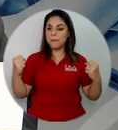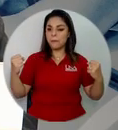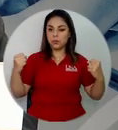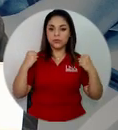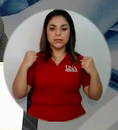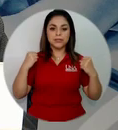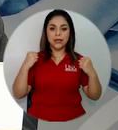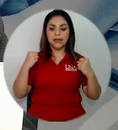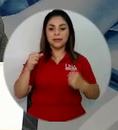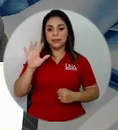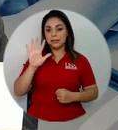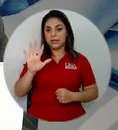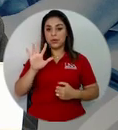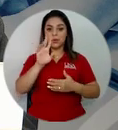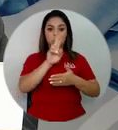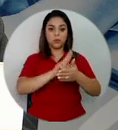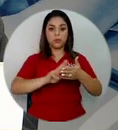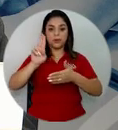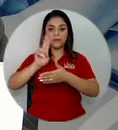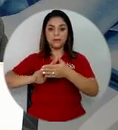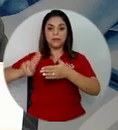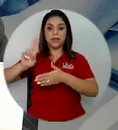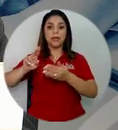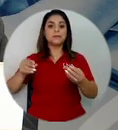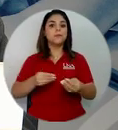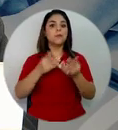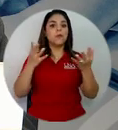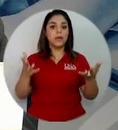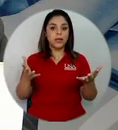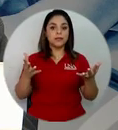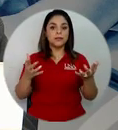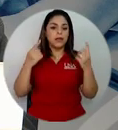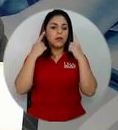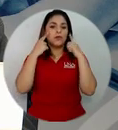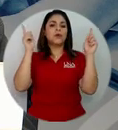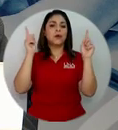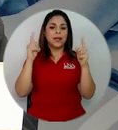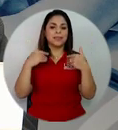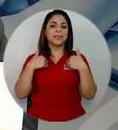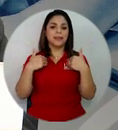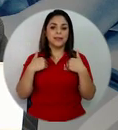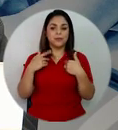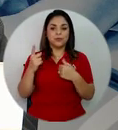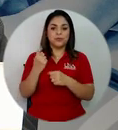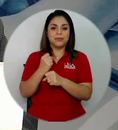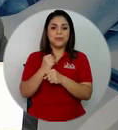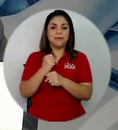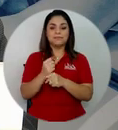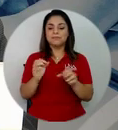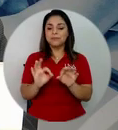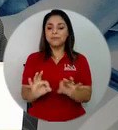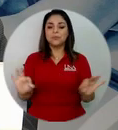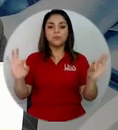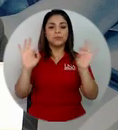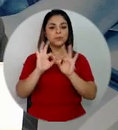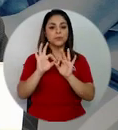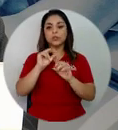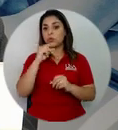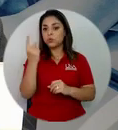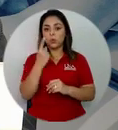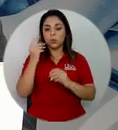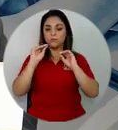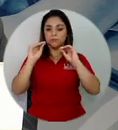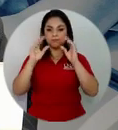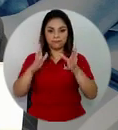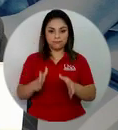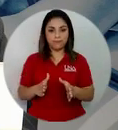Porque el potencial que tienen las 5 universidades públicas da para realizar un trabajo muy importante, no